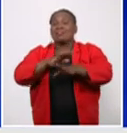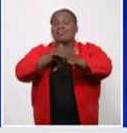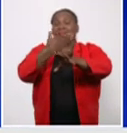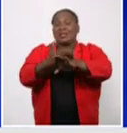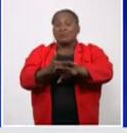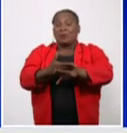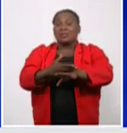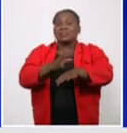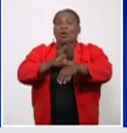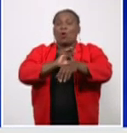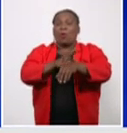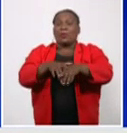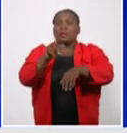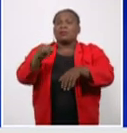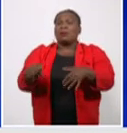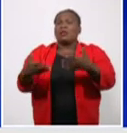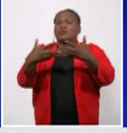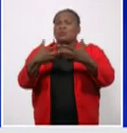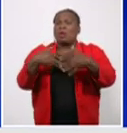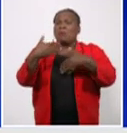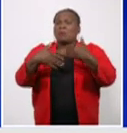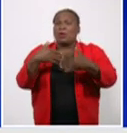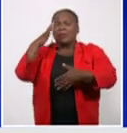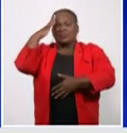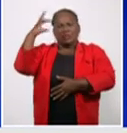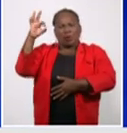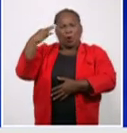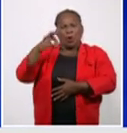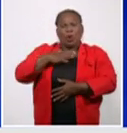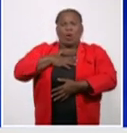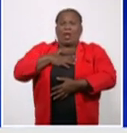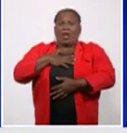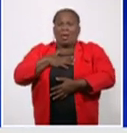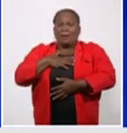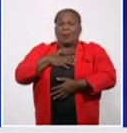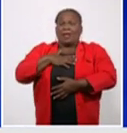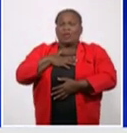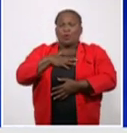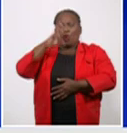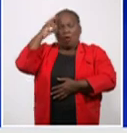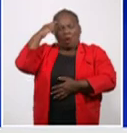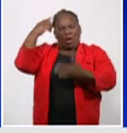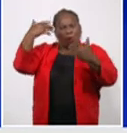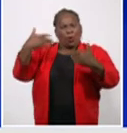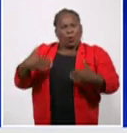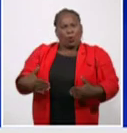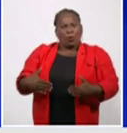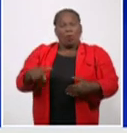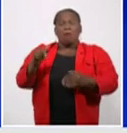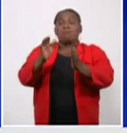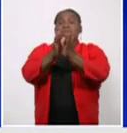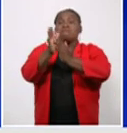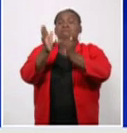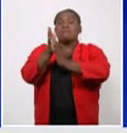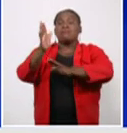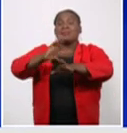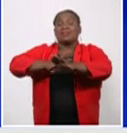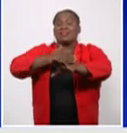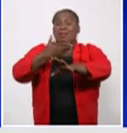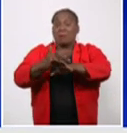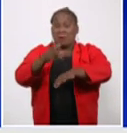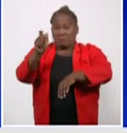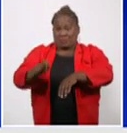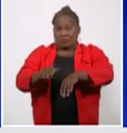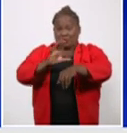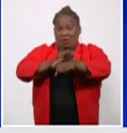respiratorias, neurológicas, psicológicas y de otra índole que deja la enfermedad incluso meses después de que las personas han